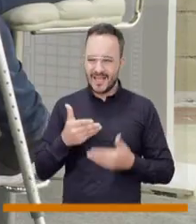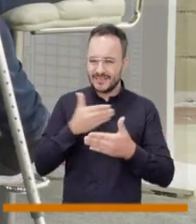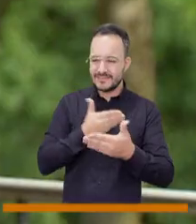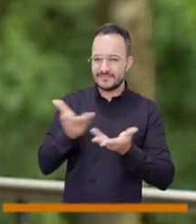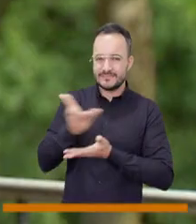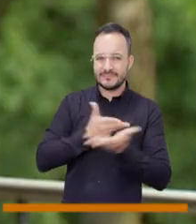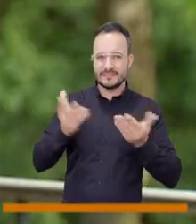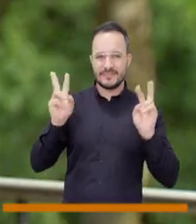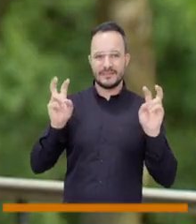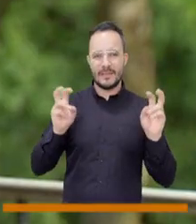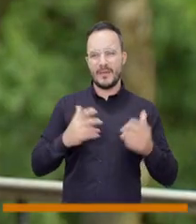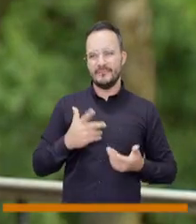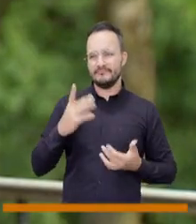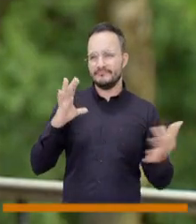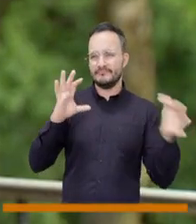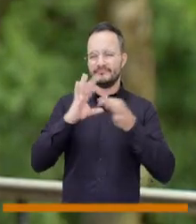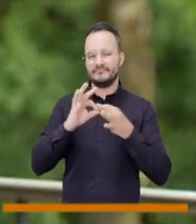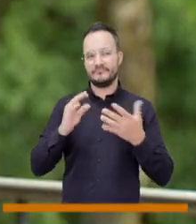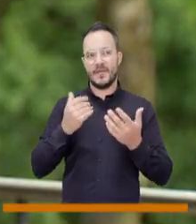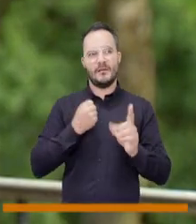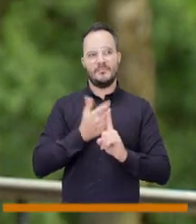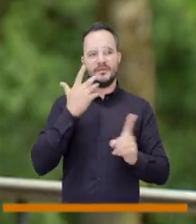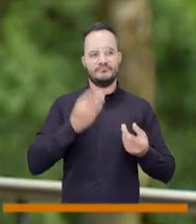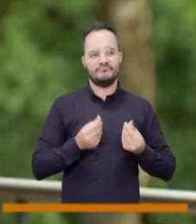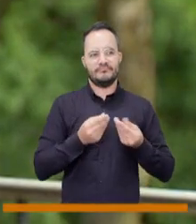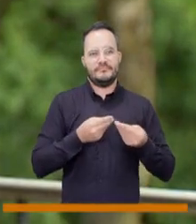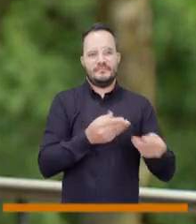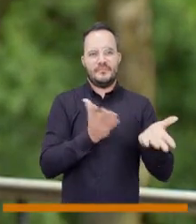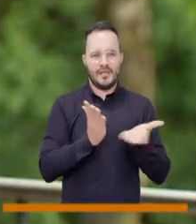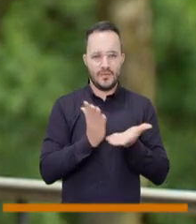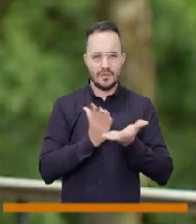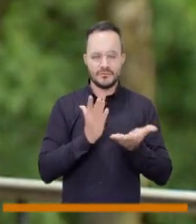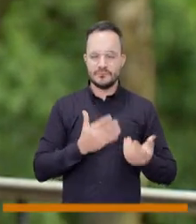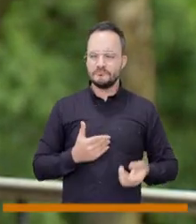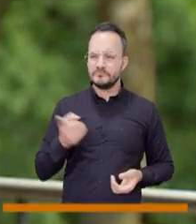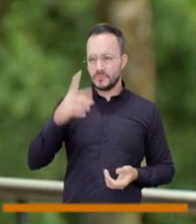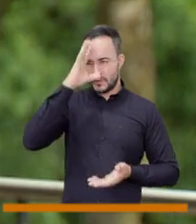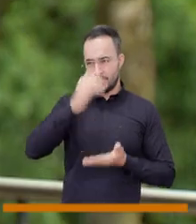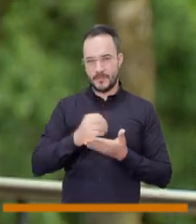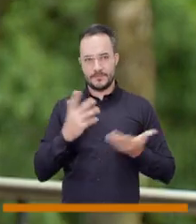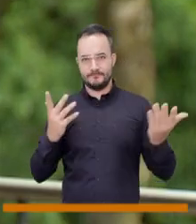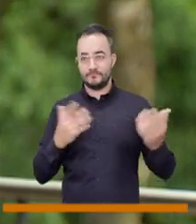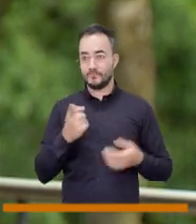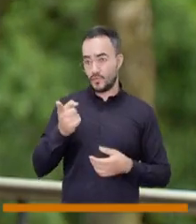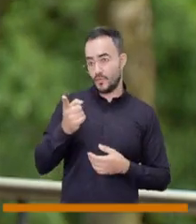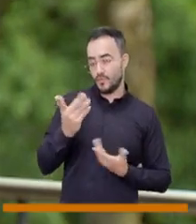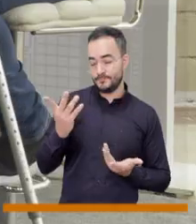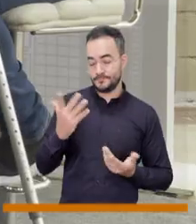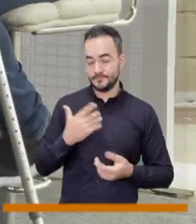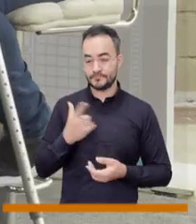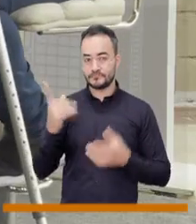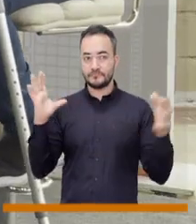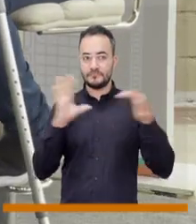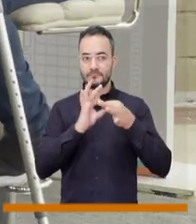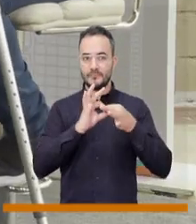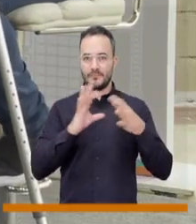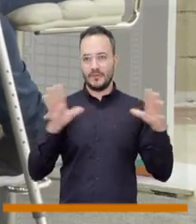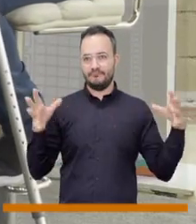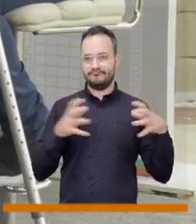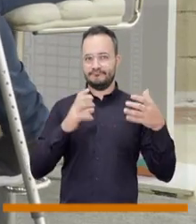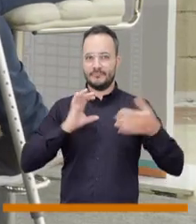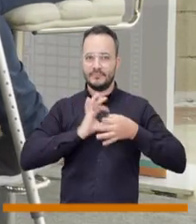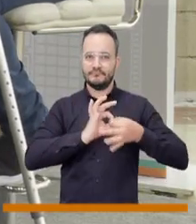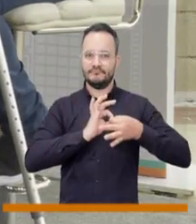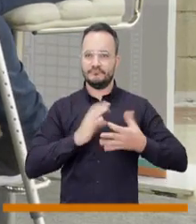las dinámicas que estábamos hablando, sobre todo las relacionadas con educación. Empecemos por ahí, concejal, con usted, que pertenece obviamente al